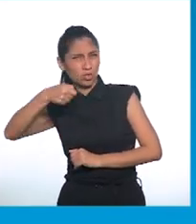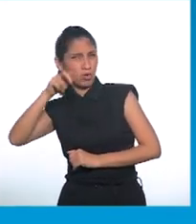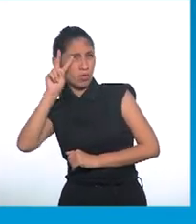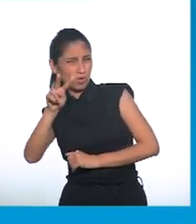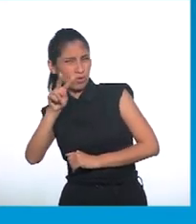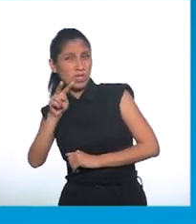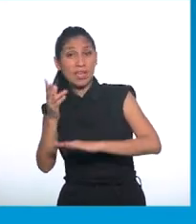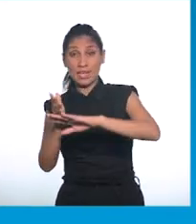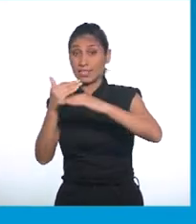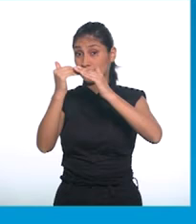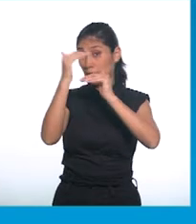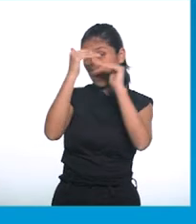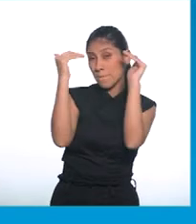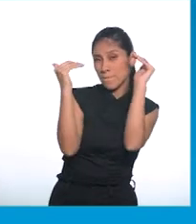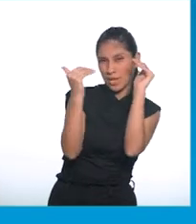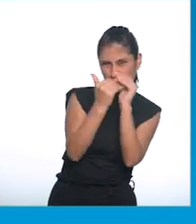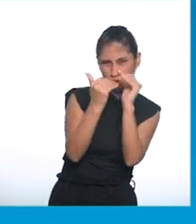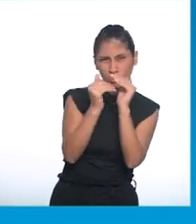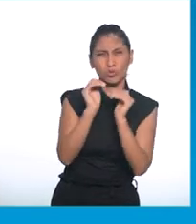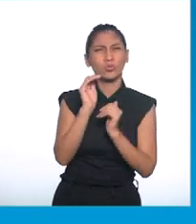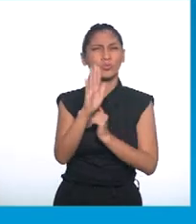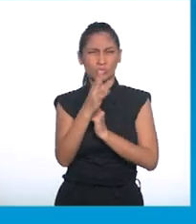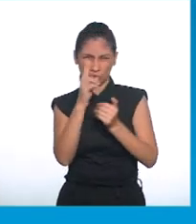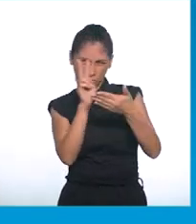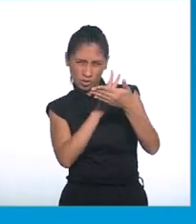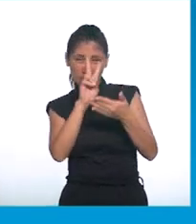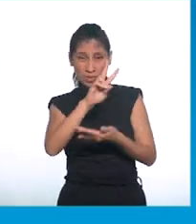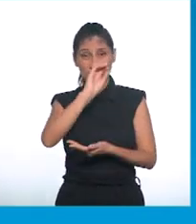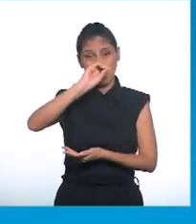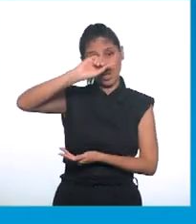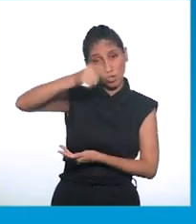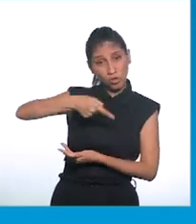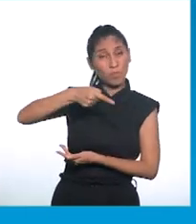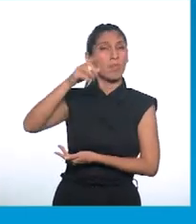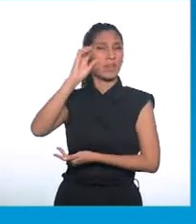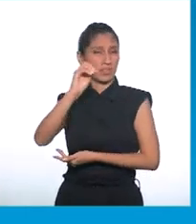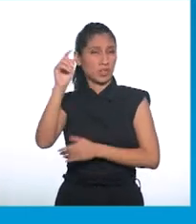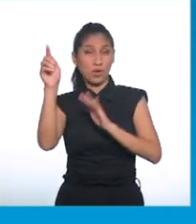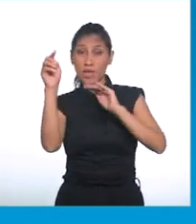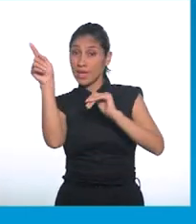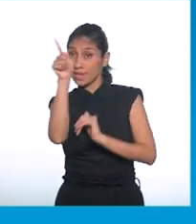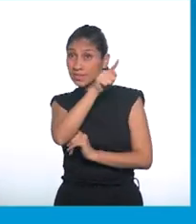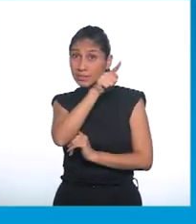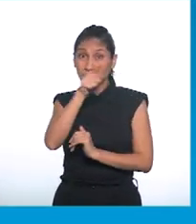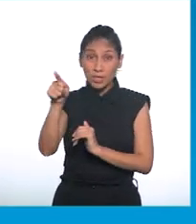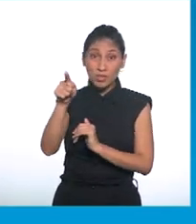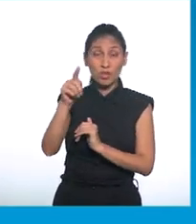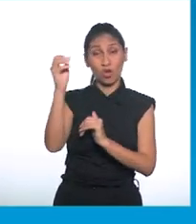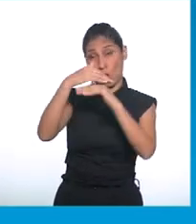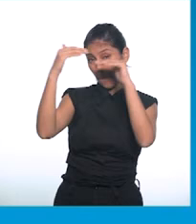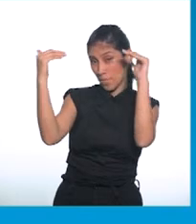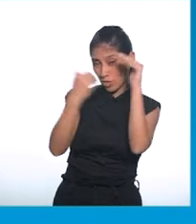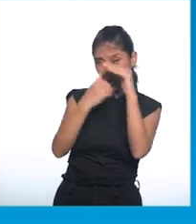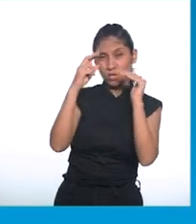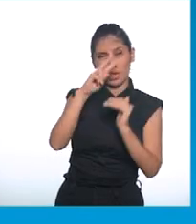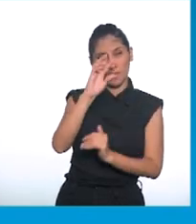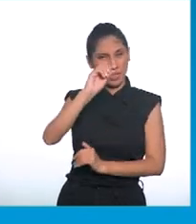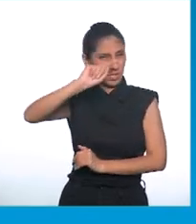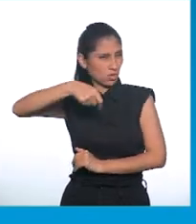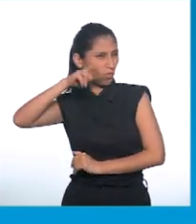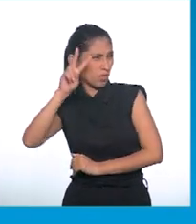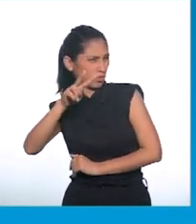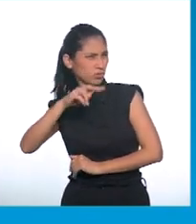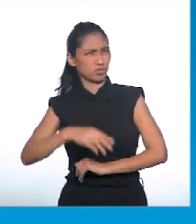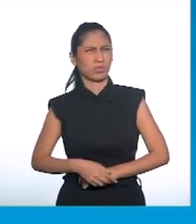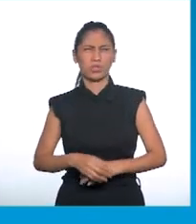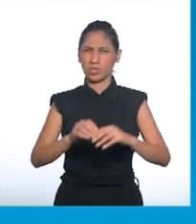Su lectura tal cual sería 20,0 es menor que 20,2. ¿Y